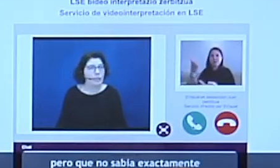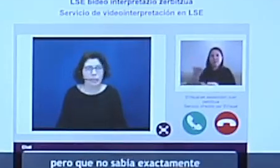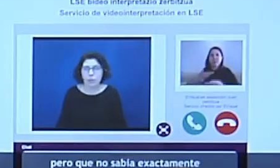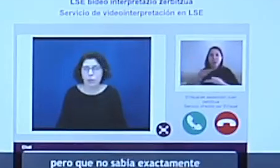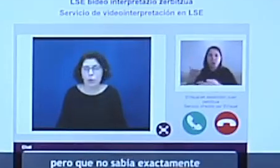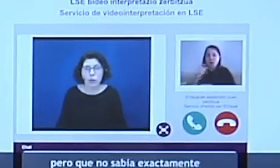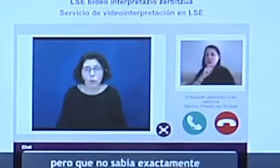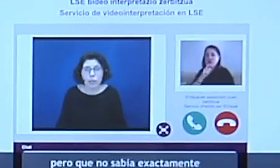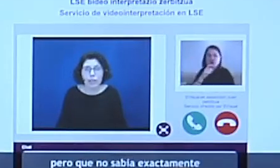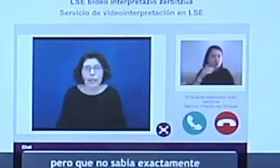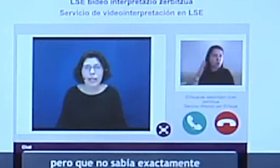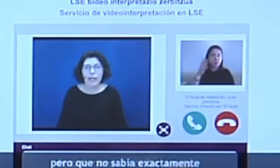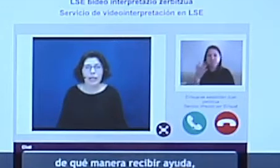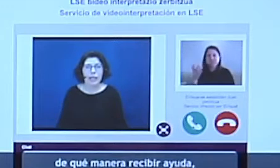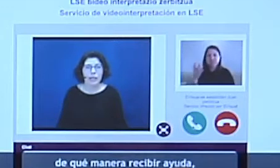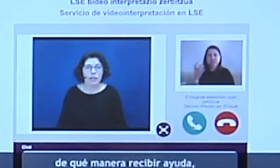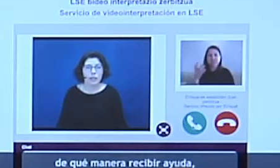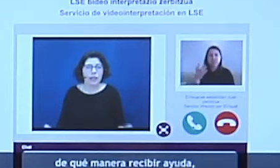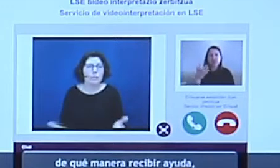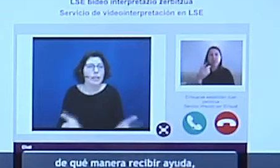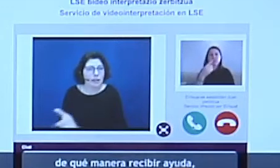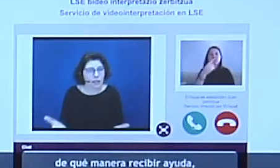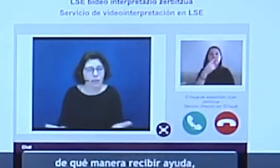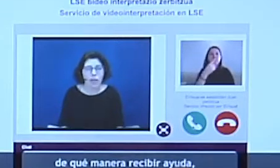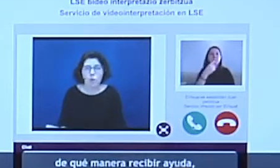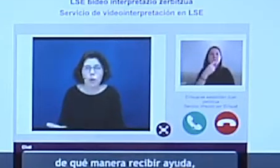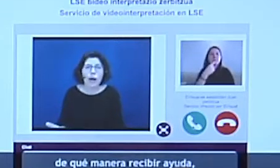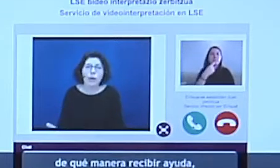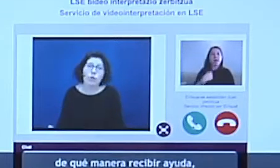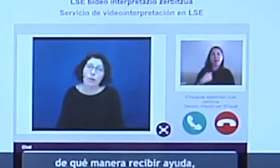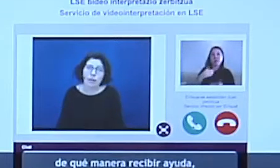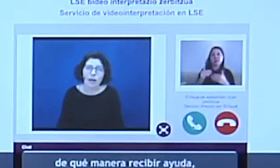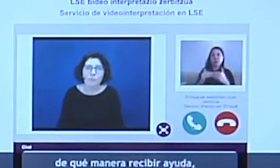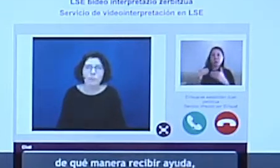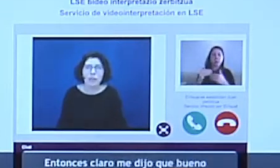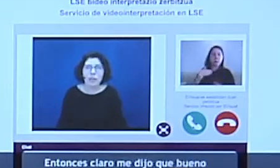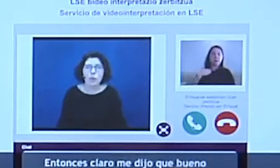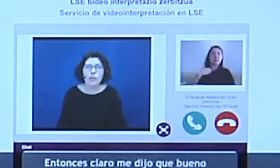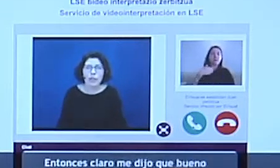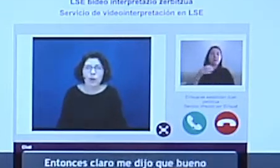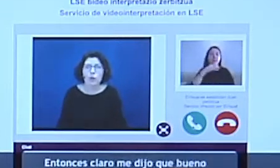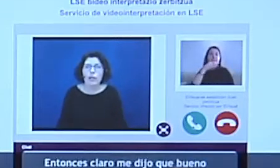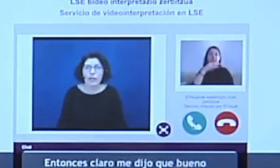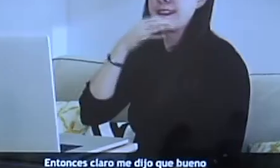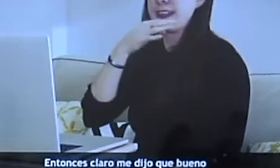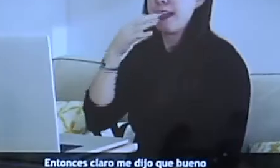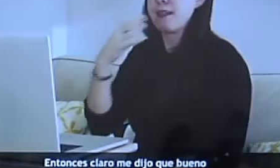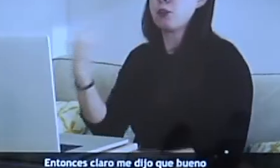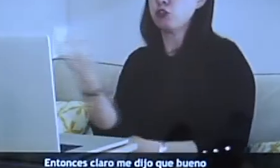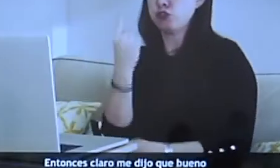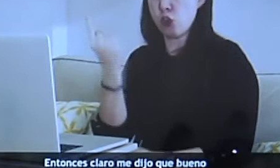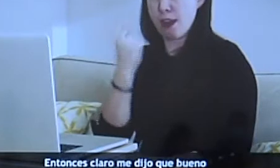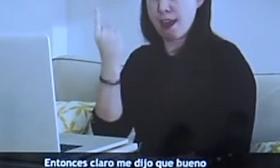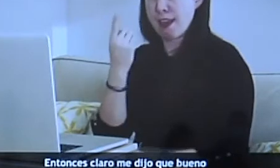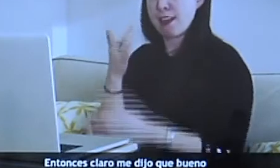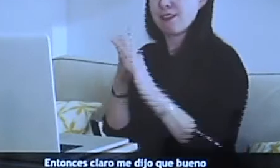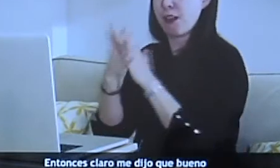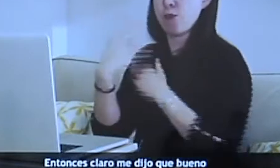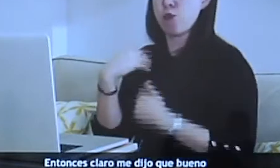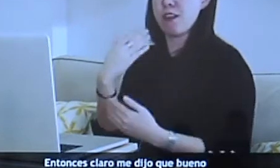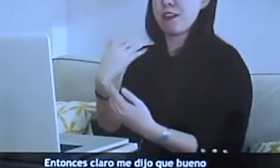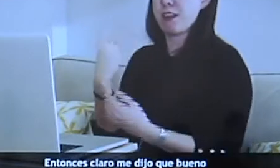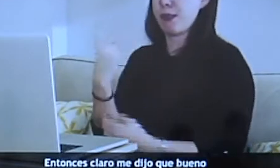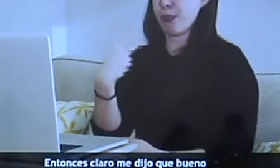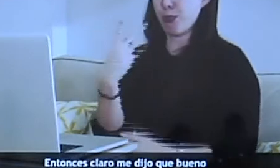no sabía exactamente dónde acudir, de qué manera recibir ayuda, no sabía. Entonces, claro, me dijo que, bueno, que